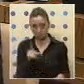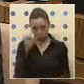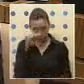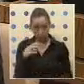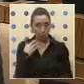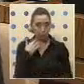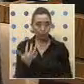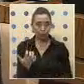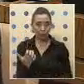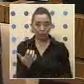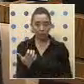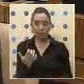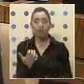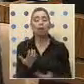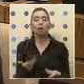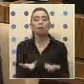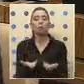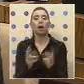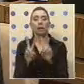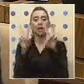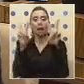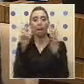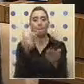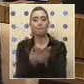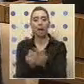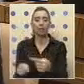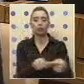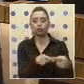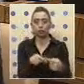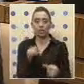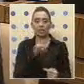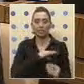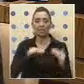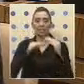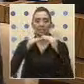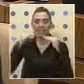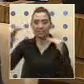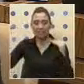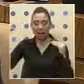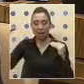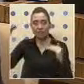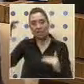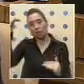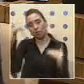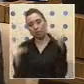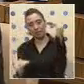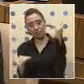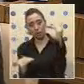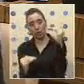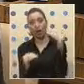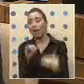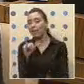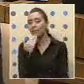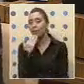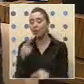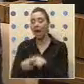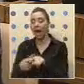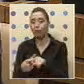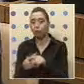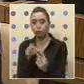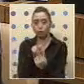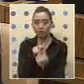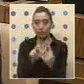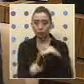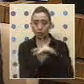qué? Por la paz social. Por la estabilidad de Chile. Porque la desigualdad y el abuso son el germen de la ruptura